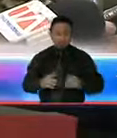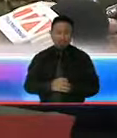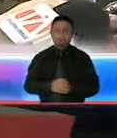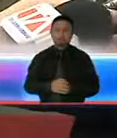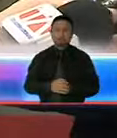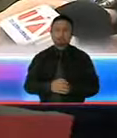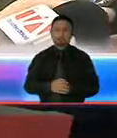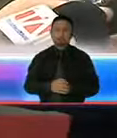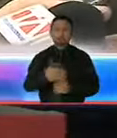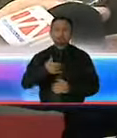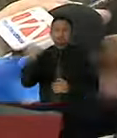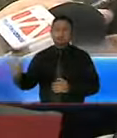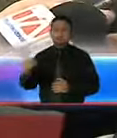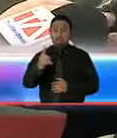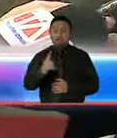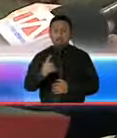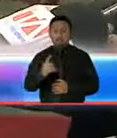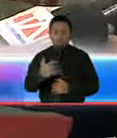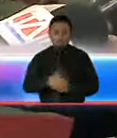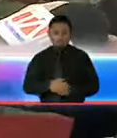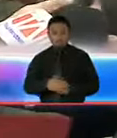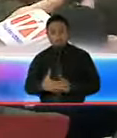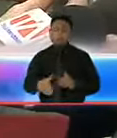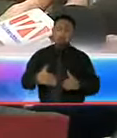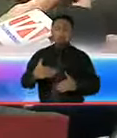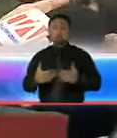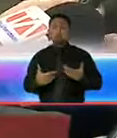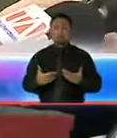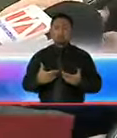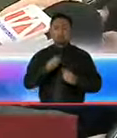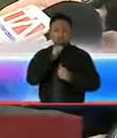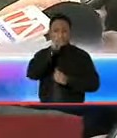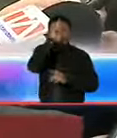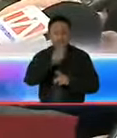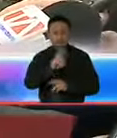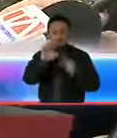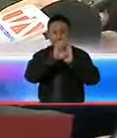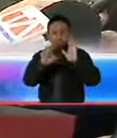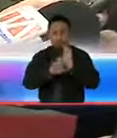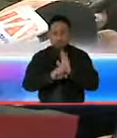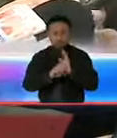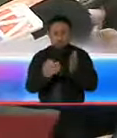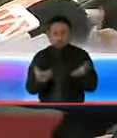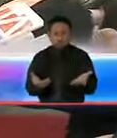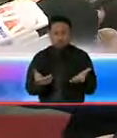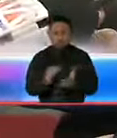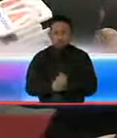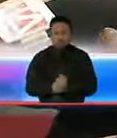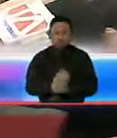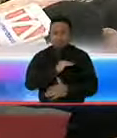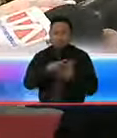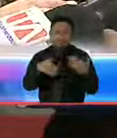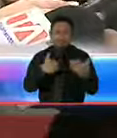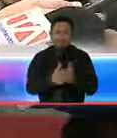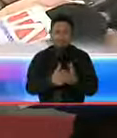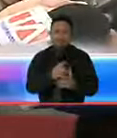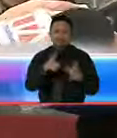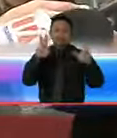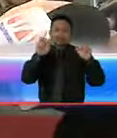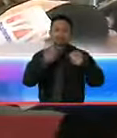viene campante rompiendo la institucionalidad del Ecuador, rompiendo lamentablemente todo lo que significa